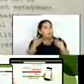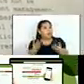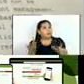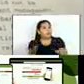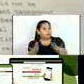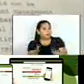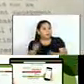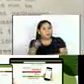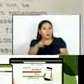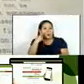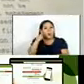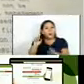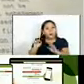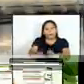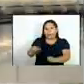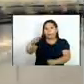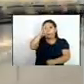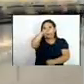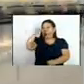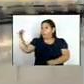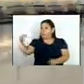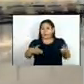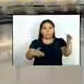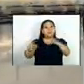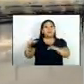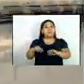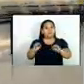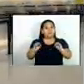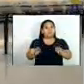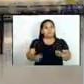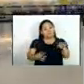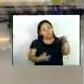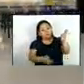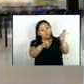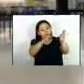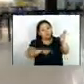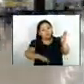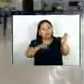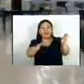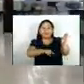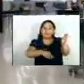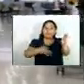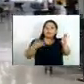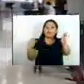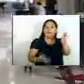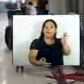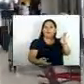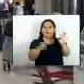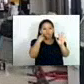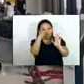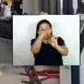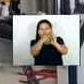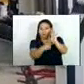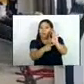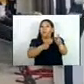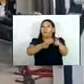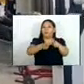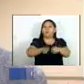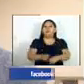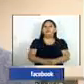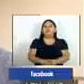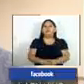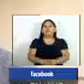sean el pase de entrada a diversos países, quienes los han convertido en un requisito para un mejor control del virus.